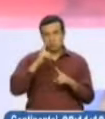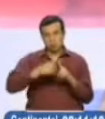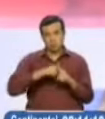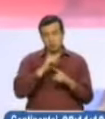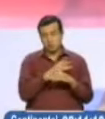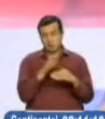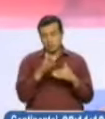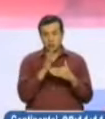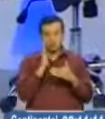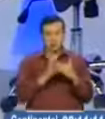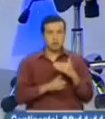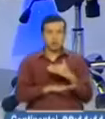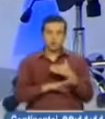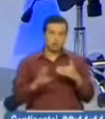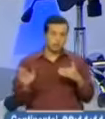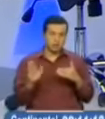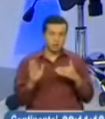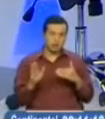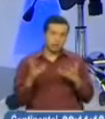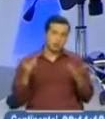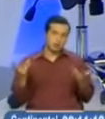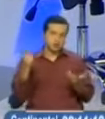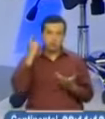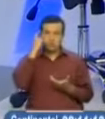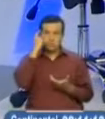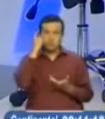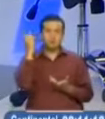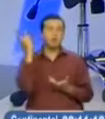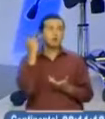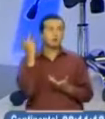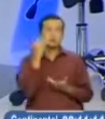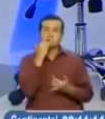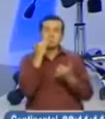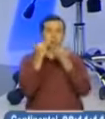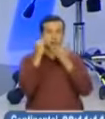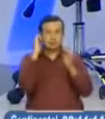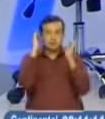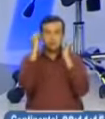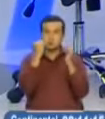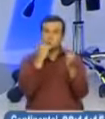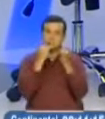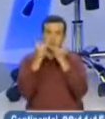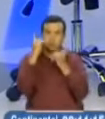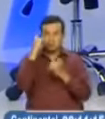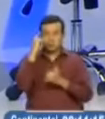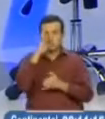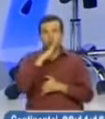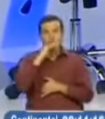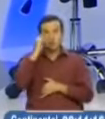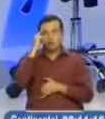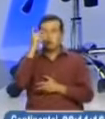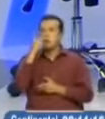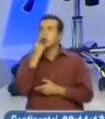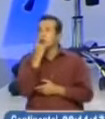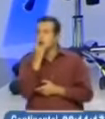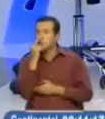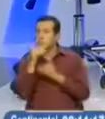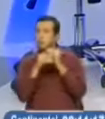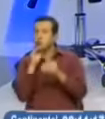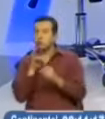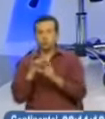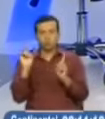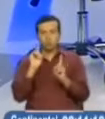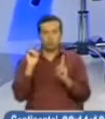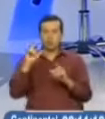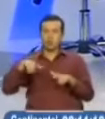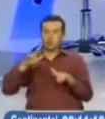mes. Y además sería más bien un equívoco estratégico que el gobierno de Correa intente intervenir en este proceso. Esto le toca